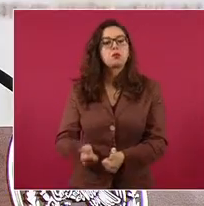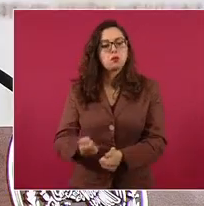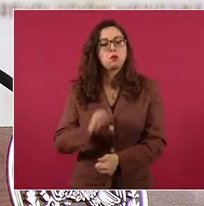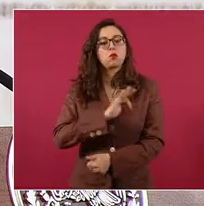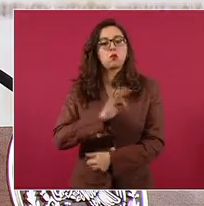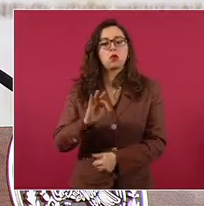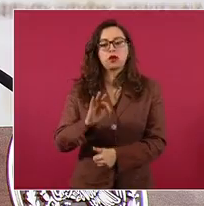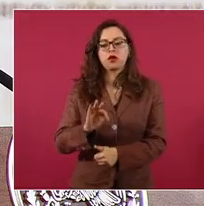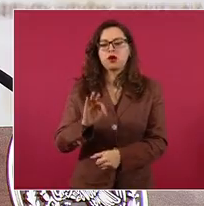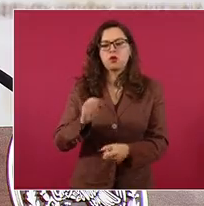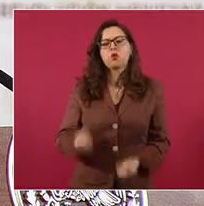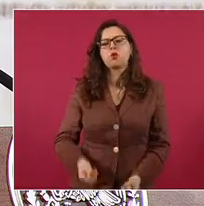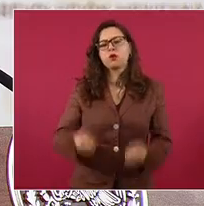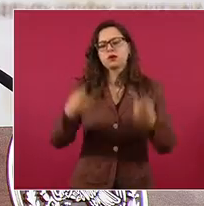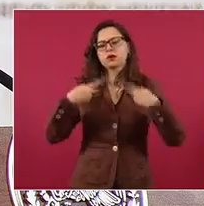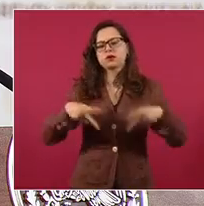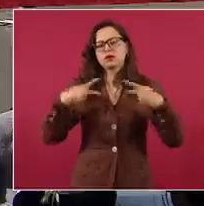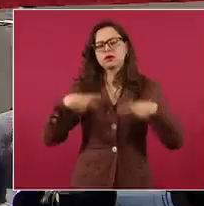a